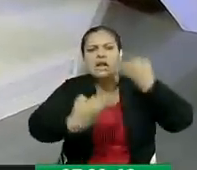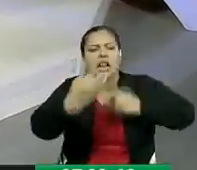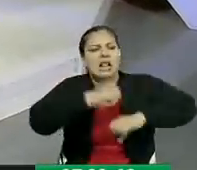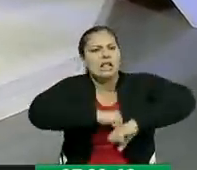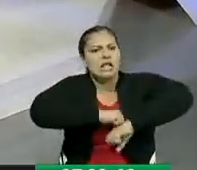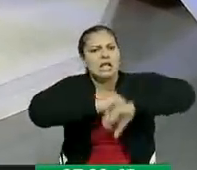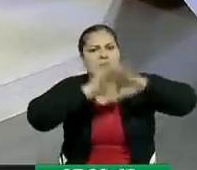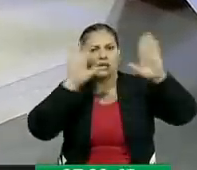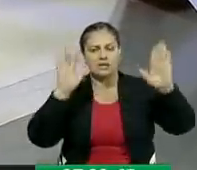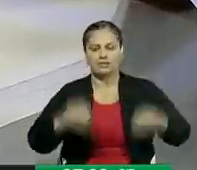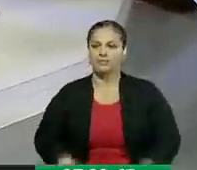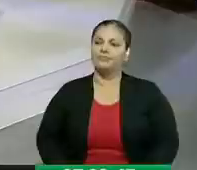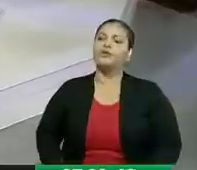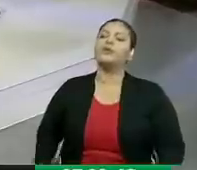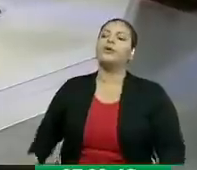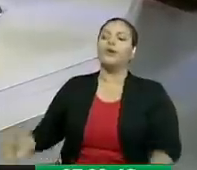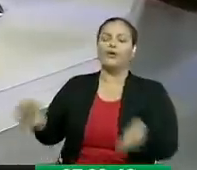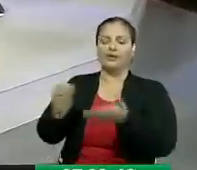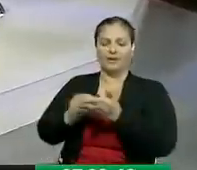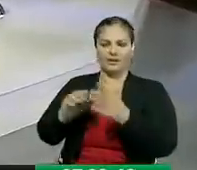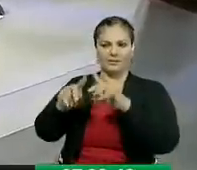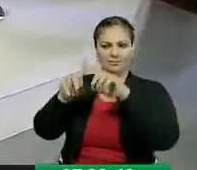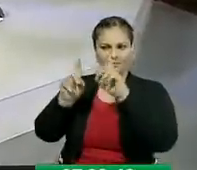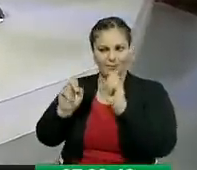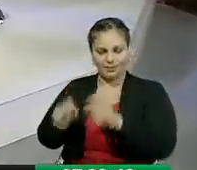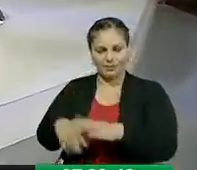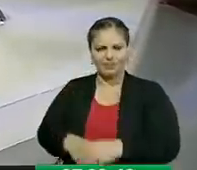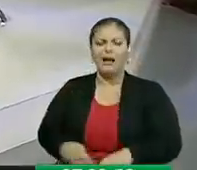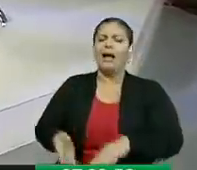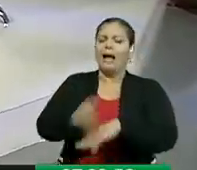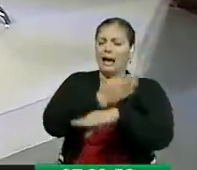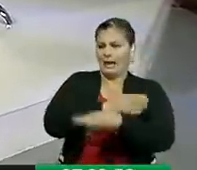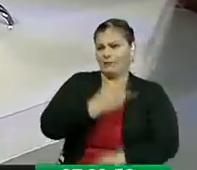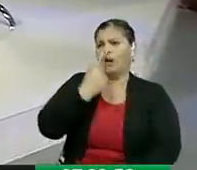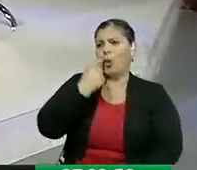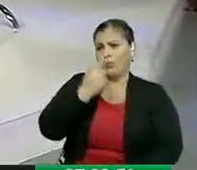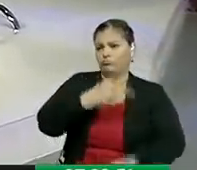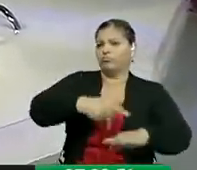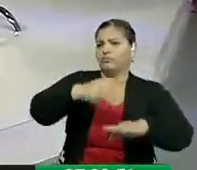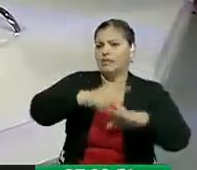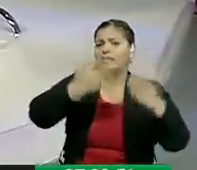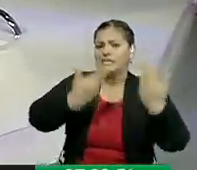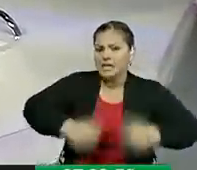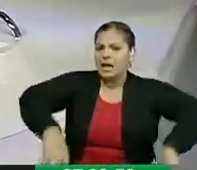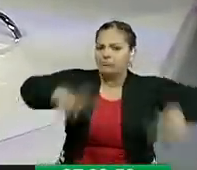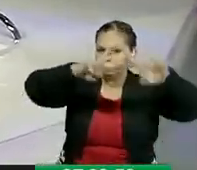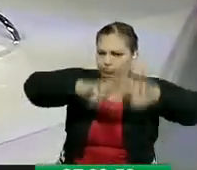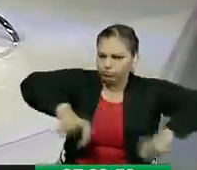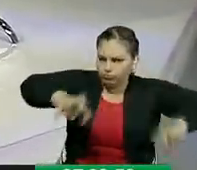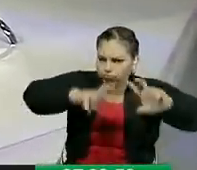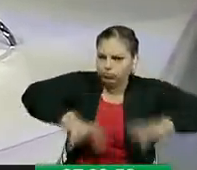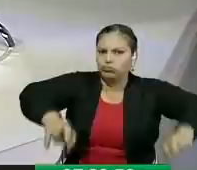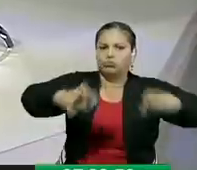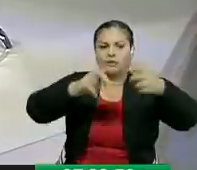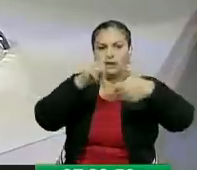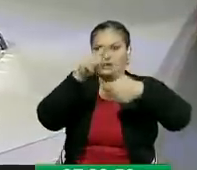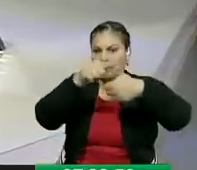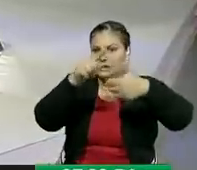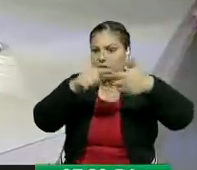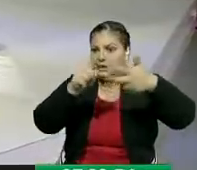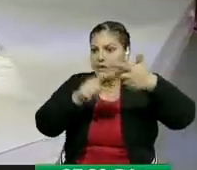hacer. Le vuelvo a preguntar, mi querido doctor, ¿podría o cabe una figura legal que permita algún organismo del